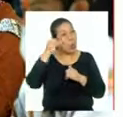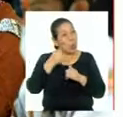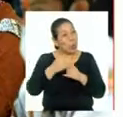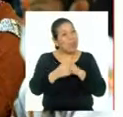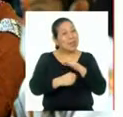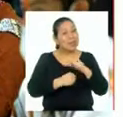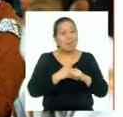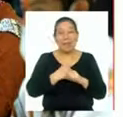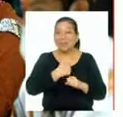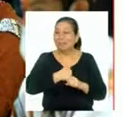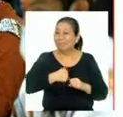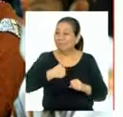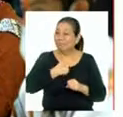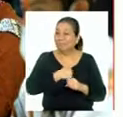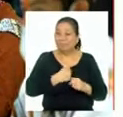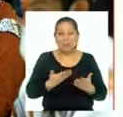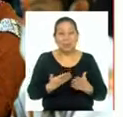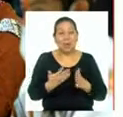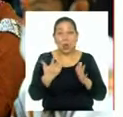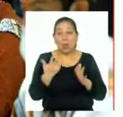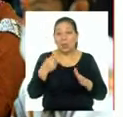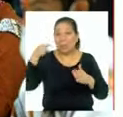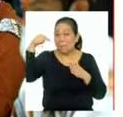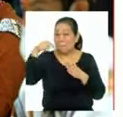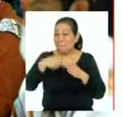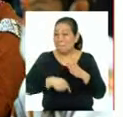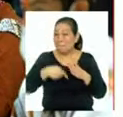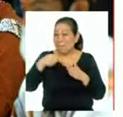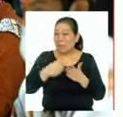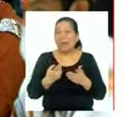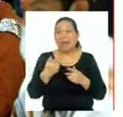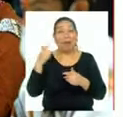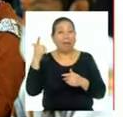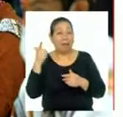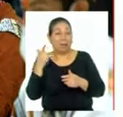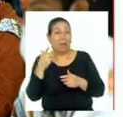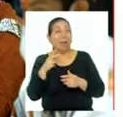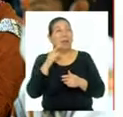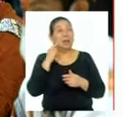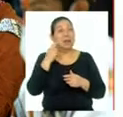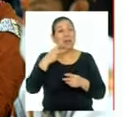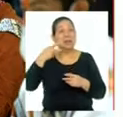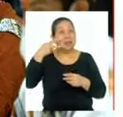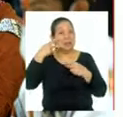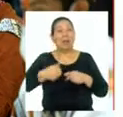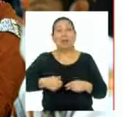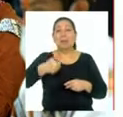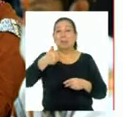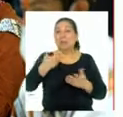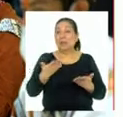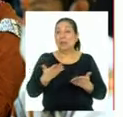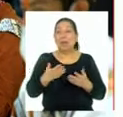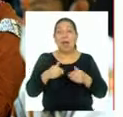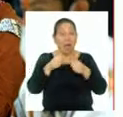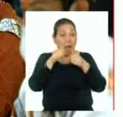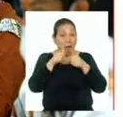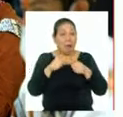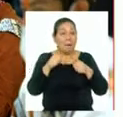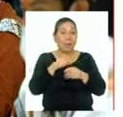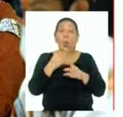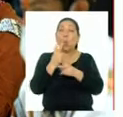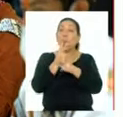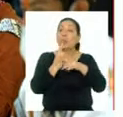año, lamentablemente, se han producido 8 asesinatos de líderes indígenas, principalmente de la Amazonía, por